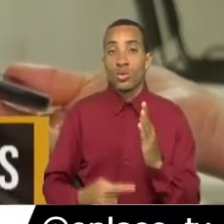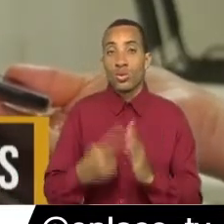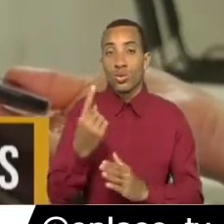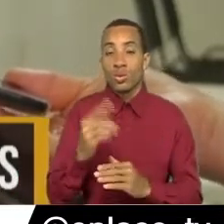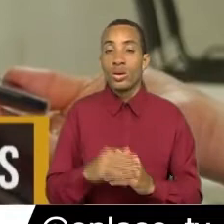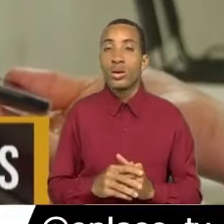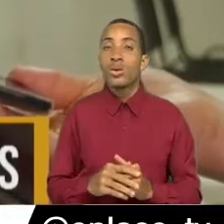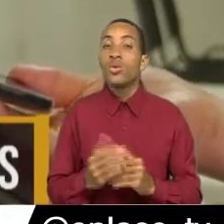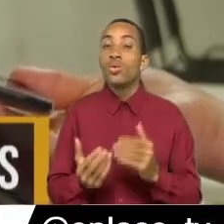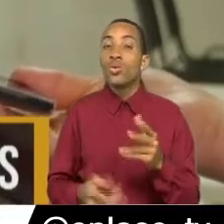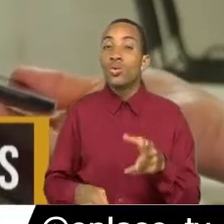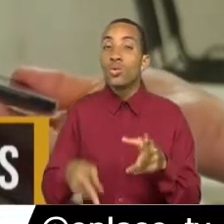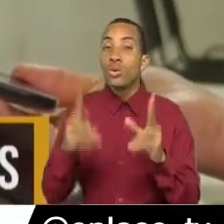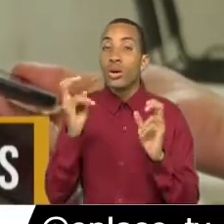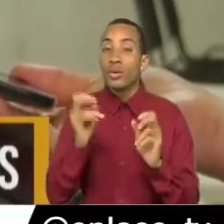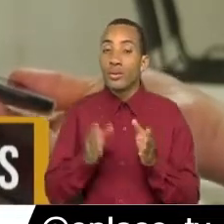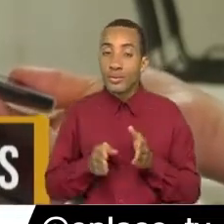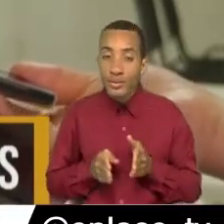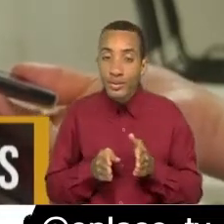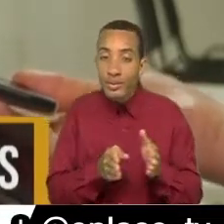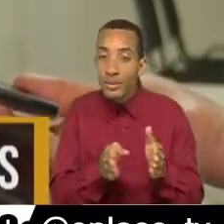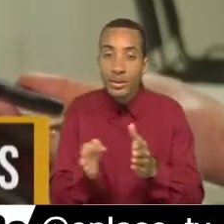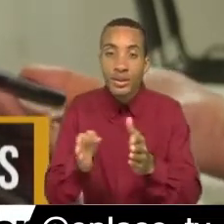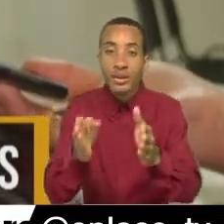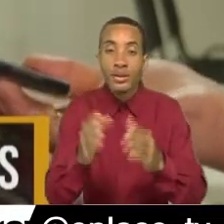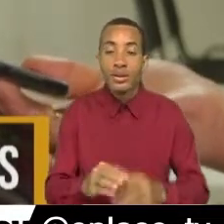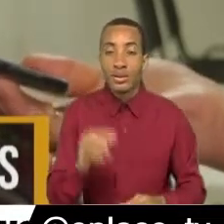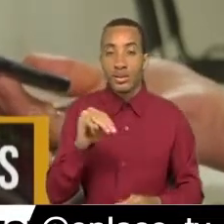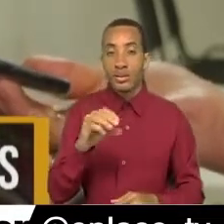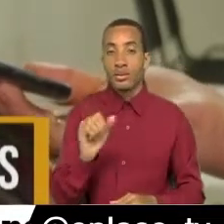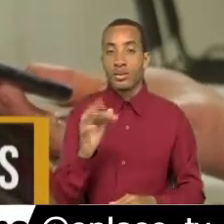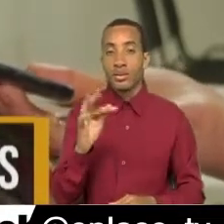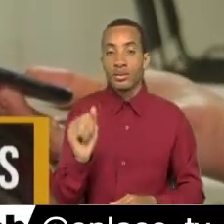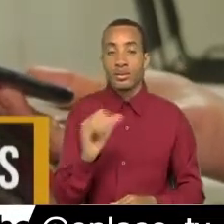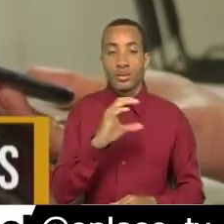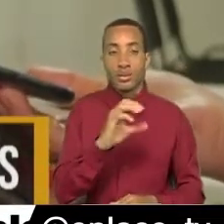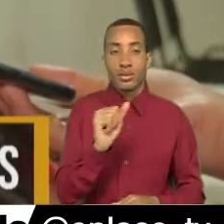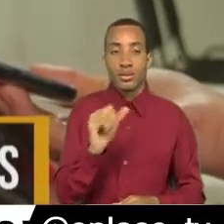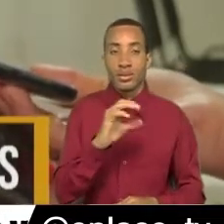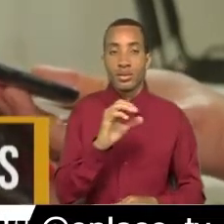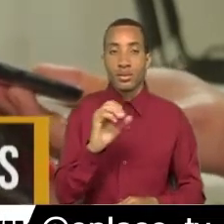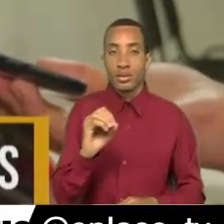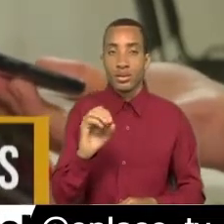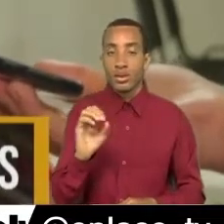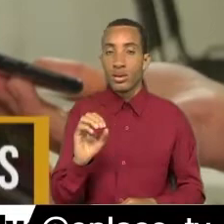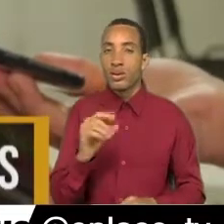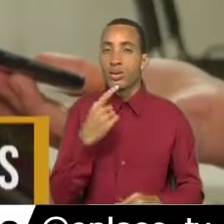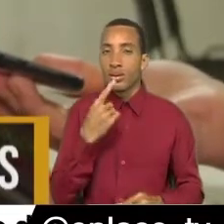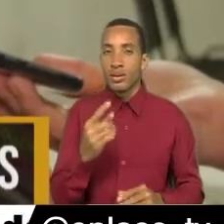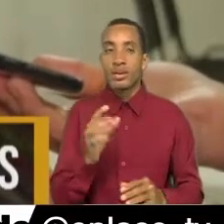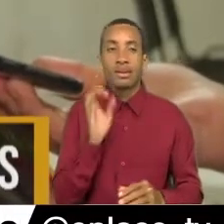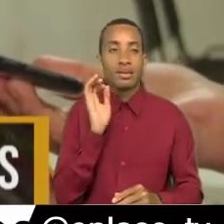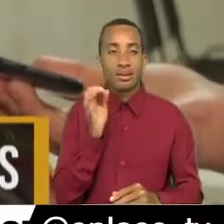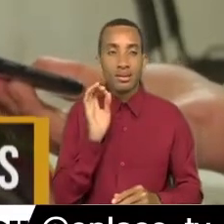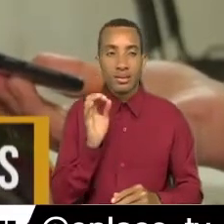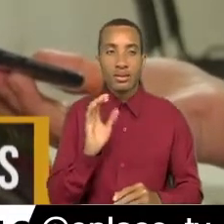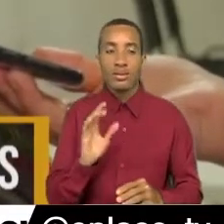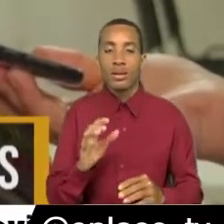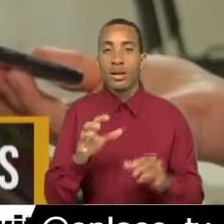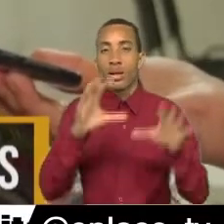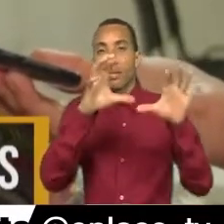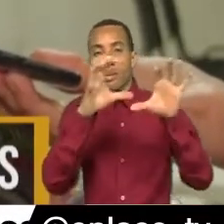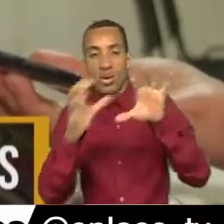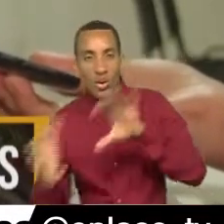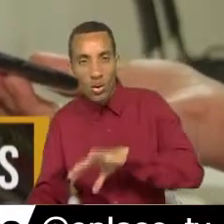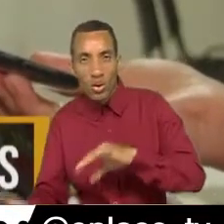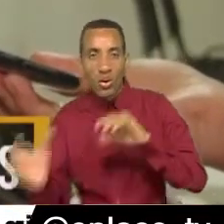todo en la parte de Matocacao, que es donde están presentándose permanentemente derrumbes debido